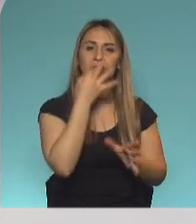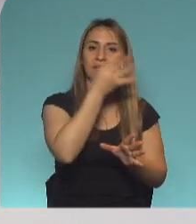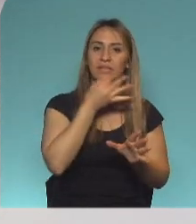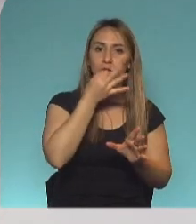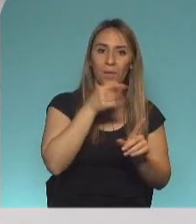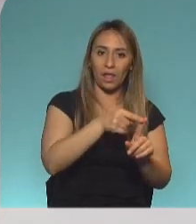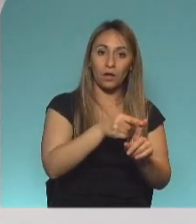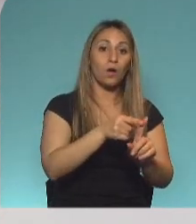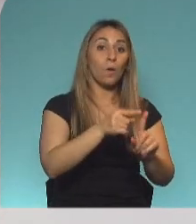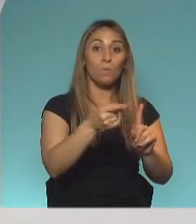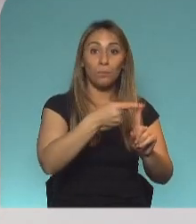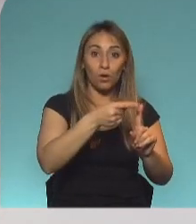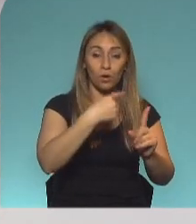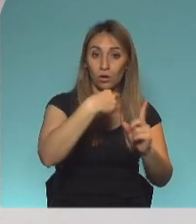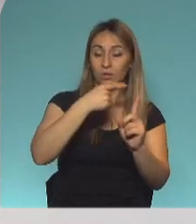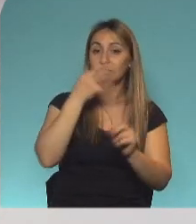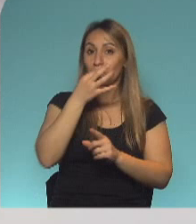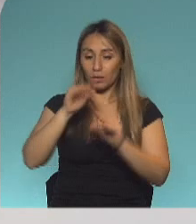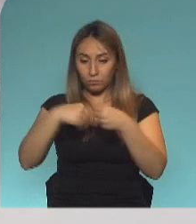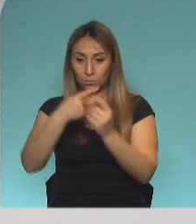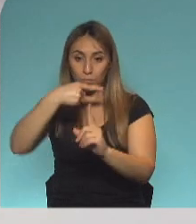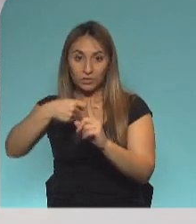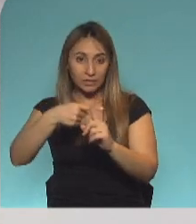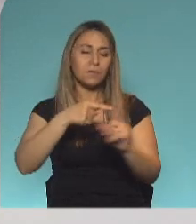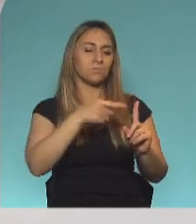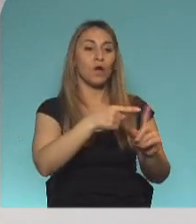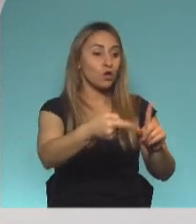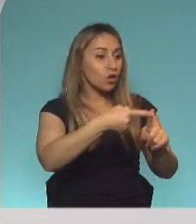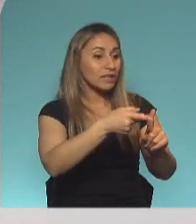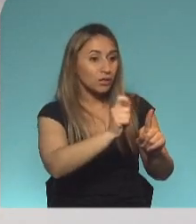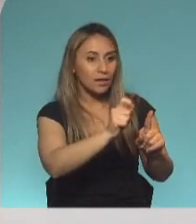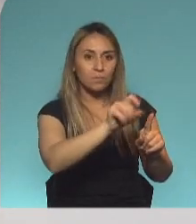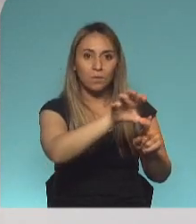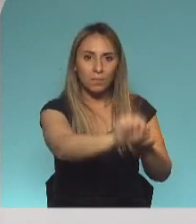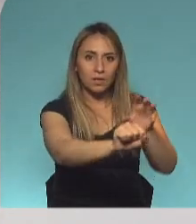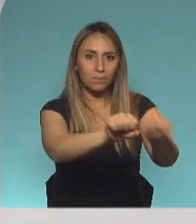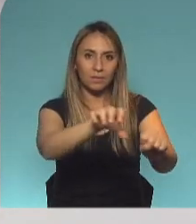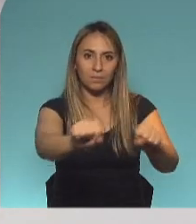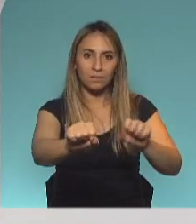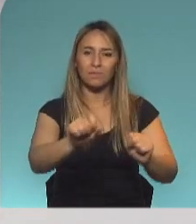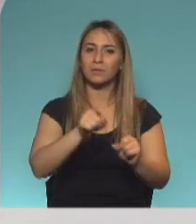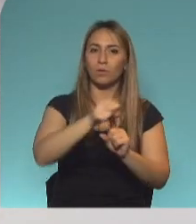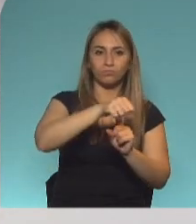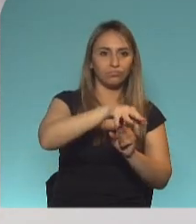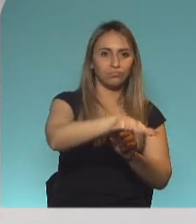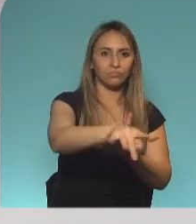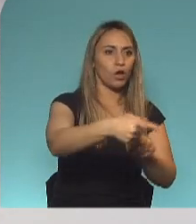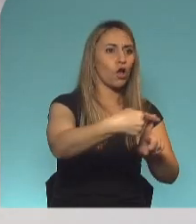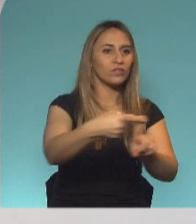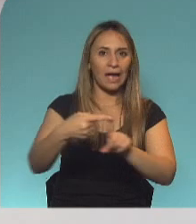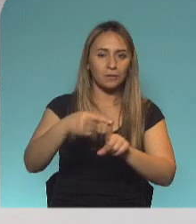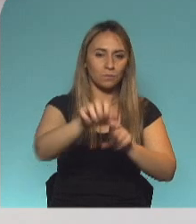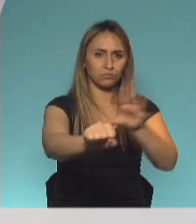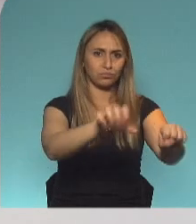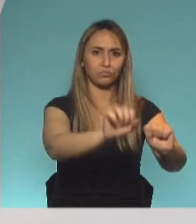busca a los contactos estrechos y se los testea. Y a partir de ahí se va construyendo todo ese mapa epidemiológico. Esa es la forma en la que